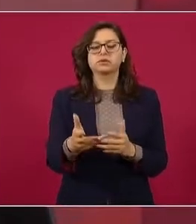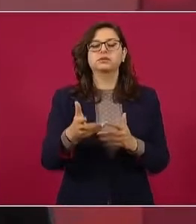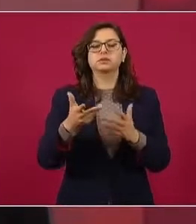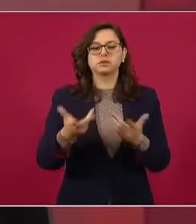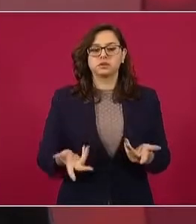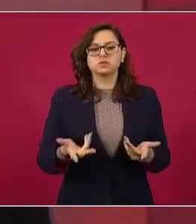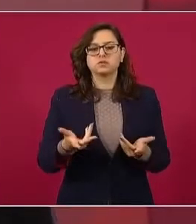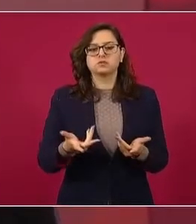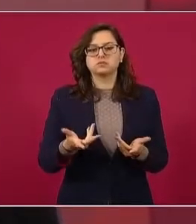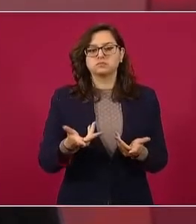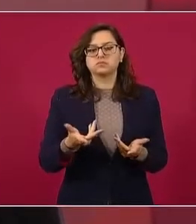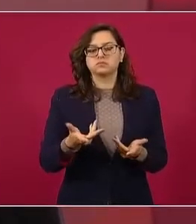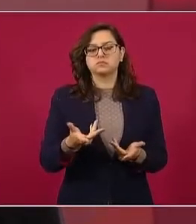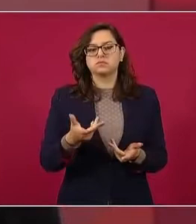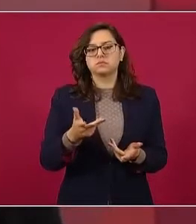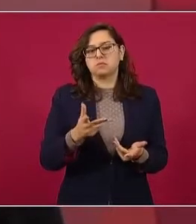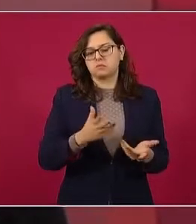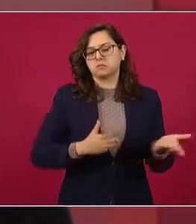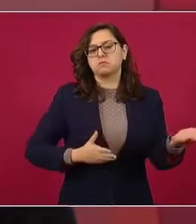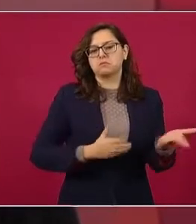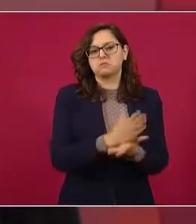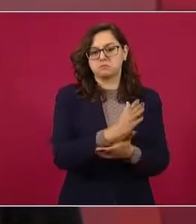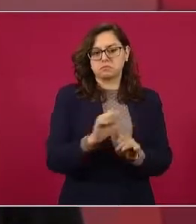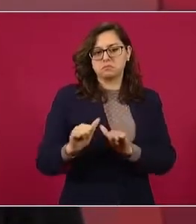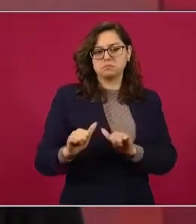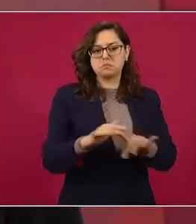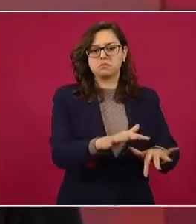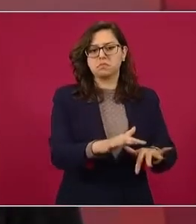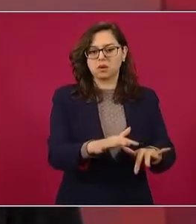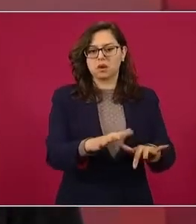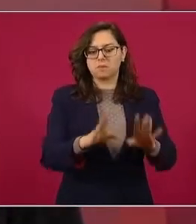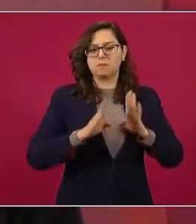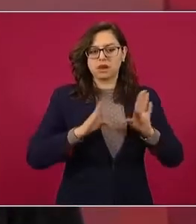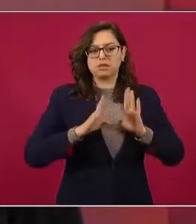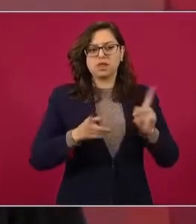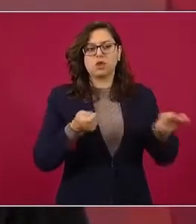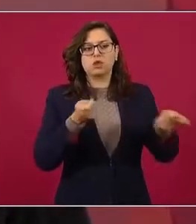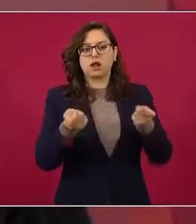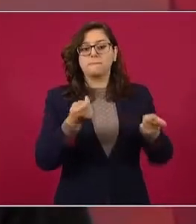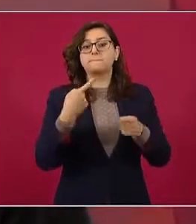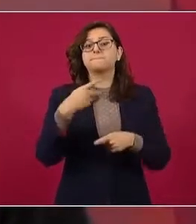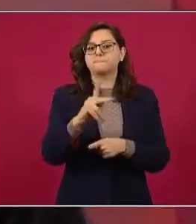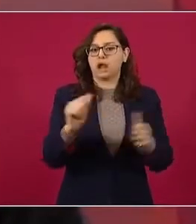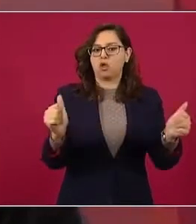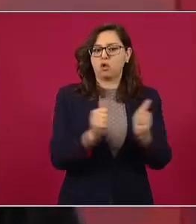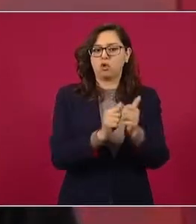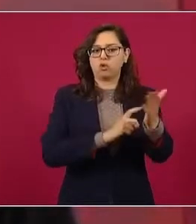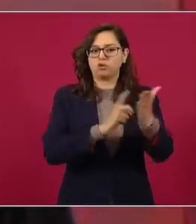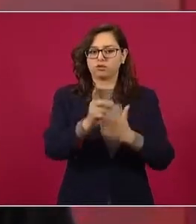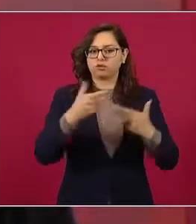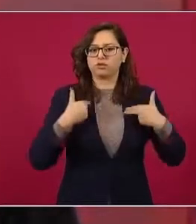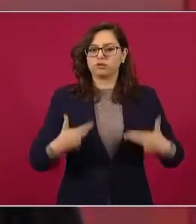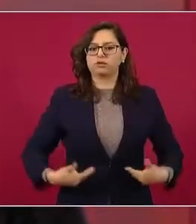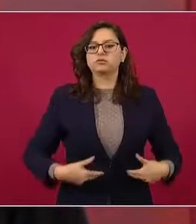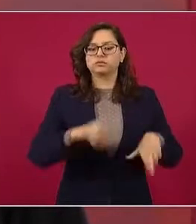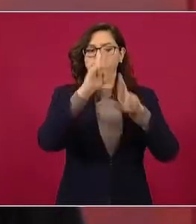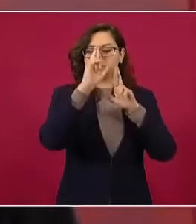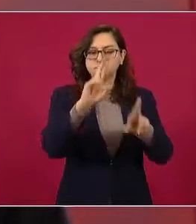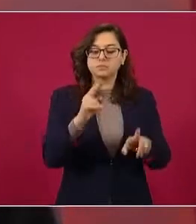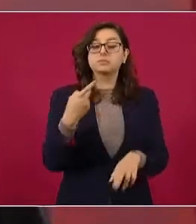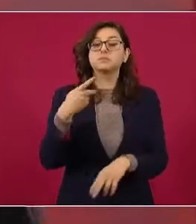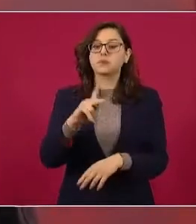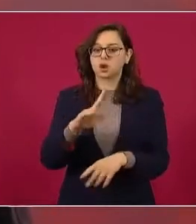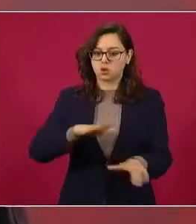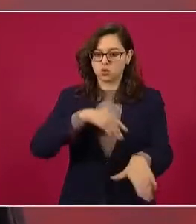todo con la recomendación de respetar derechos humanos. Pero más adelante vamos a informar, porque